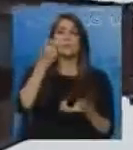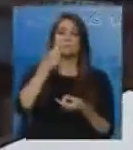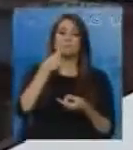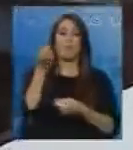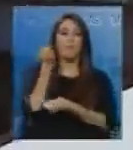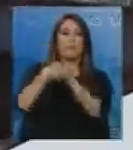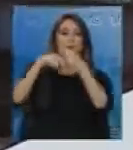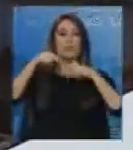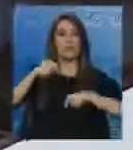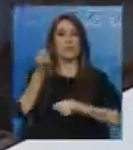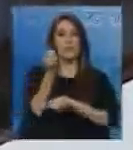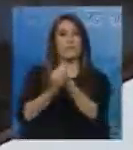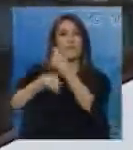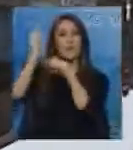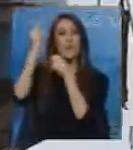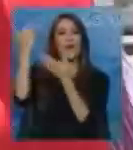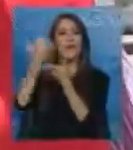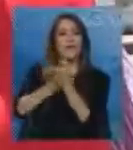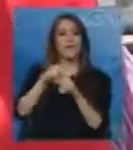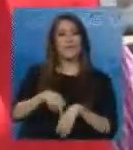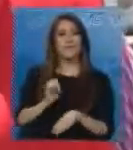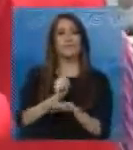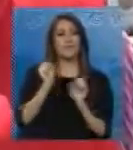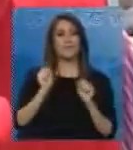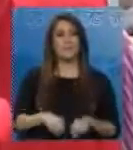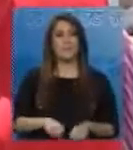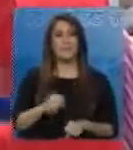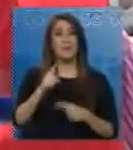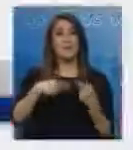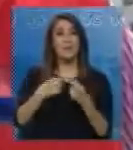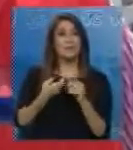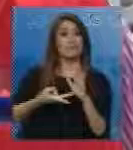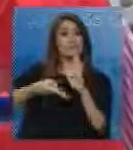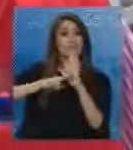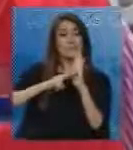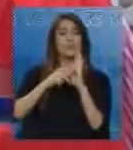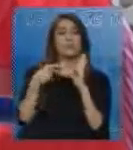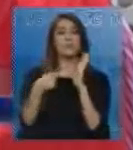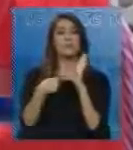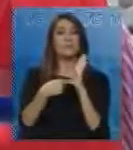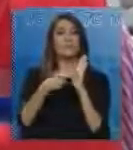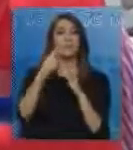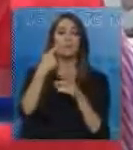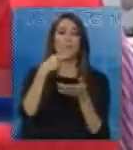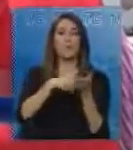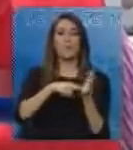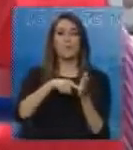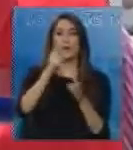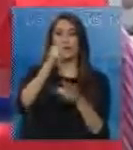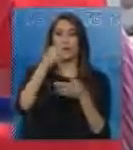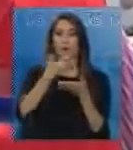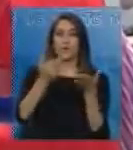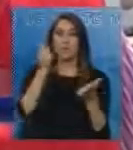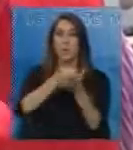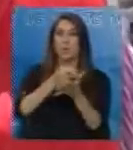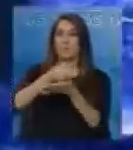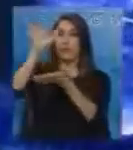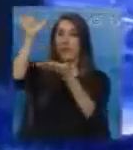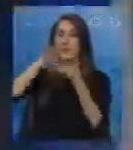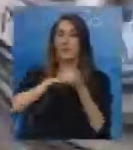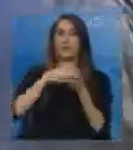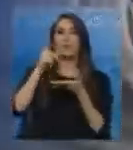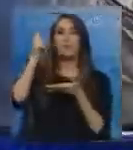permitido mantener una estabilidad financiera. Las salvaguardias están bien puestas. Yo creo que ya empecemos a ver que lo nuestro es